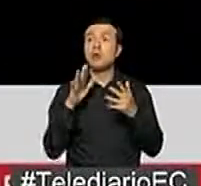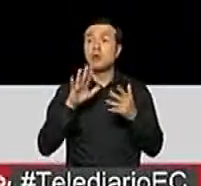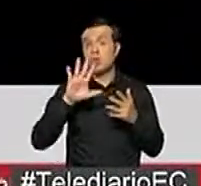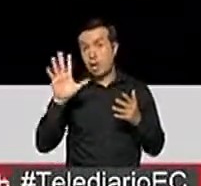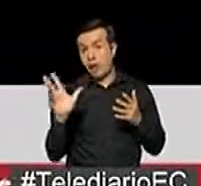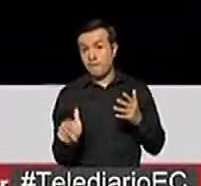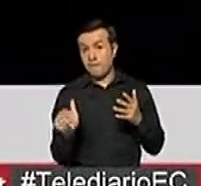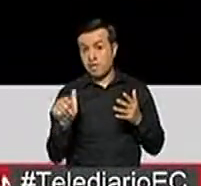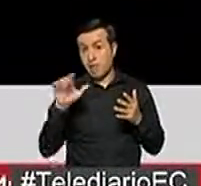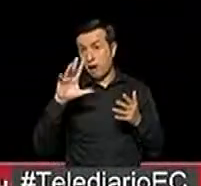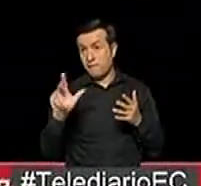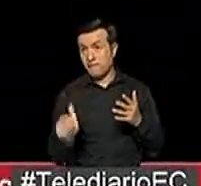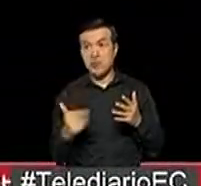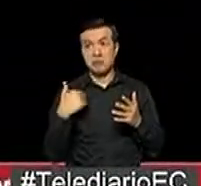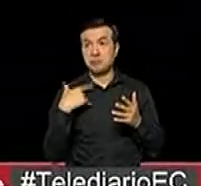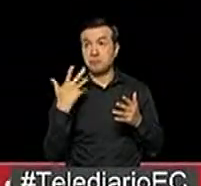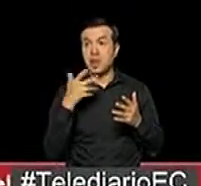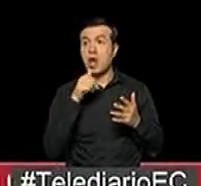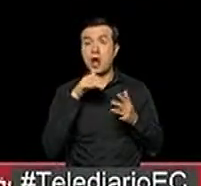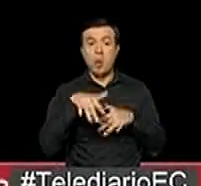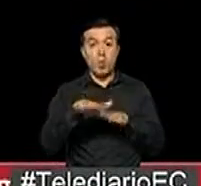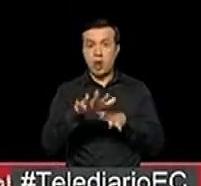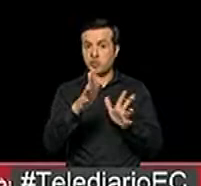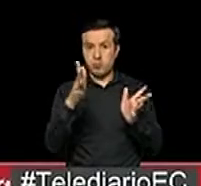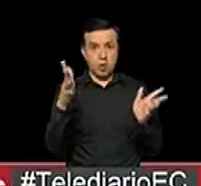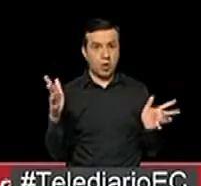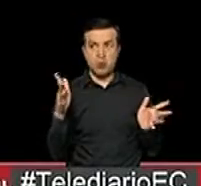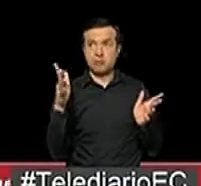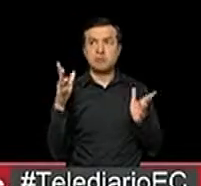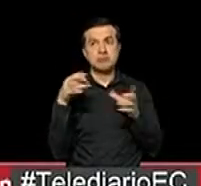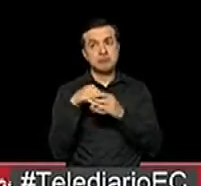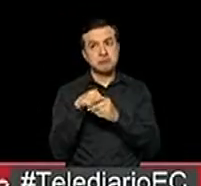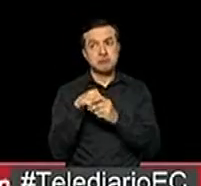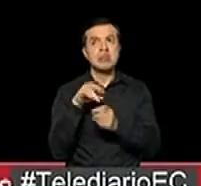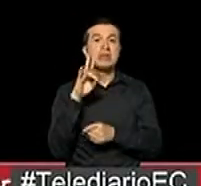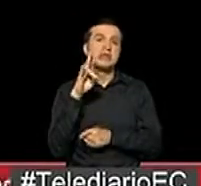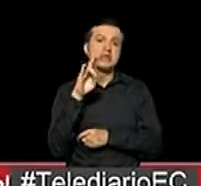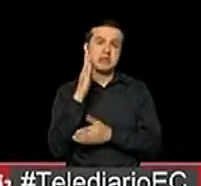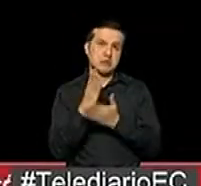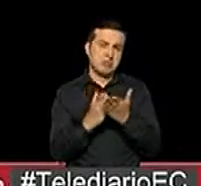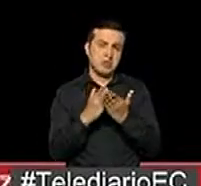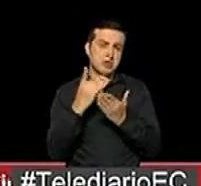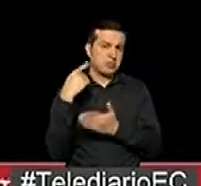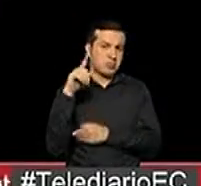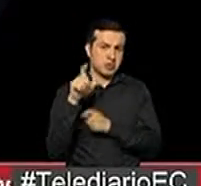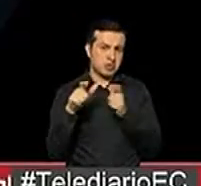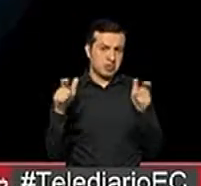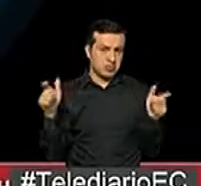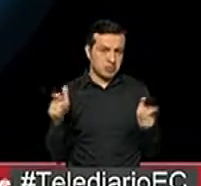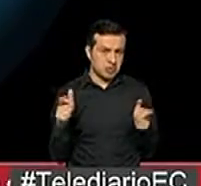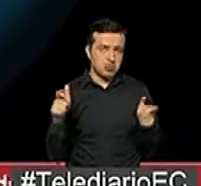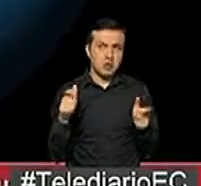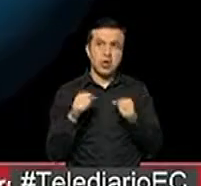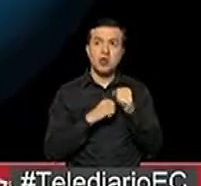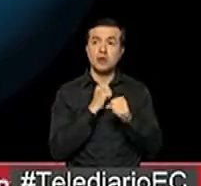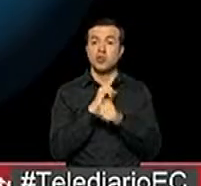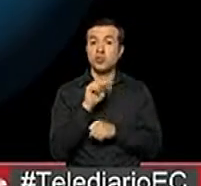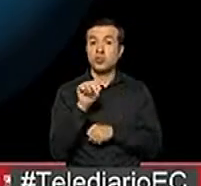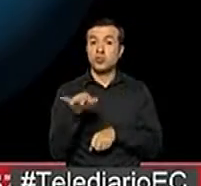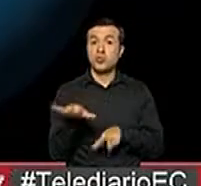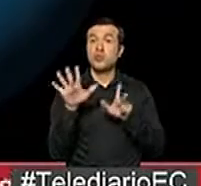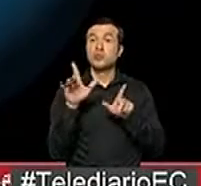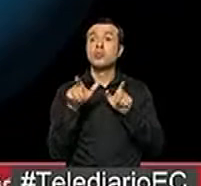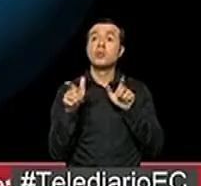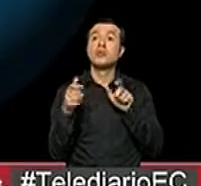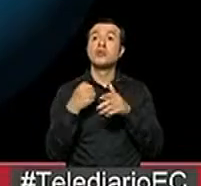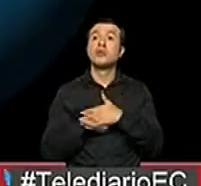sureste de África. No cuenta con salida al mar. Tiene una población estimada de 16,5 millones de habitantes. A 2018, su esperanza de